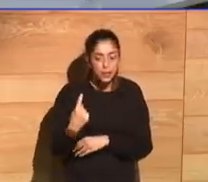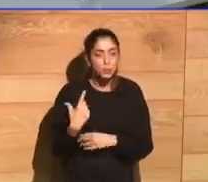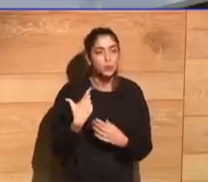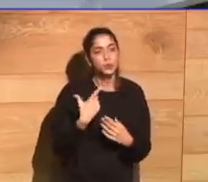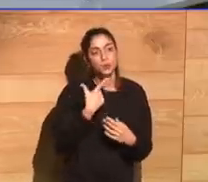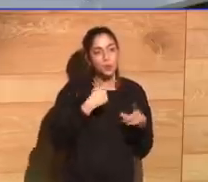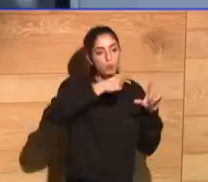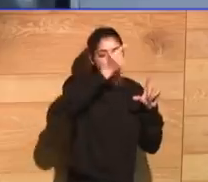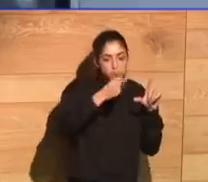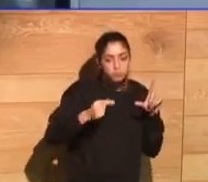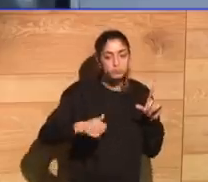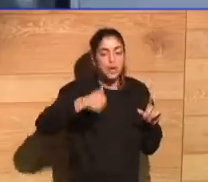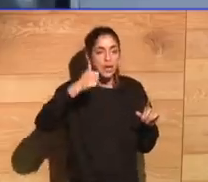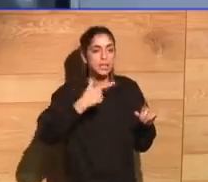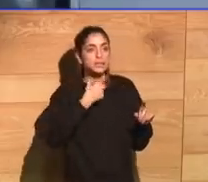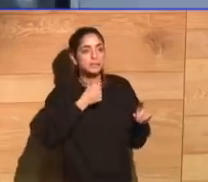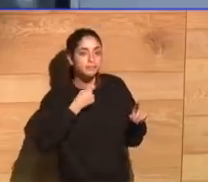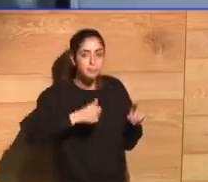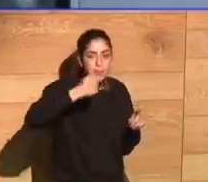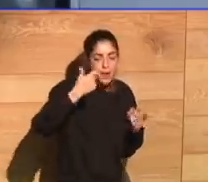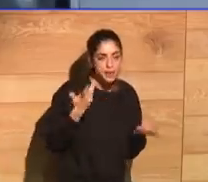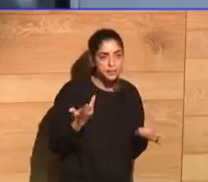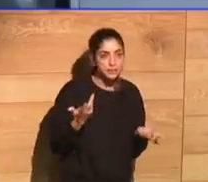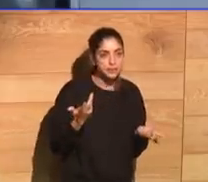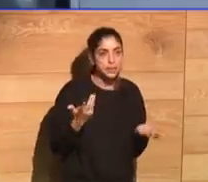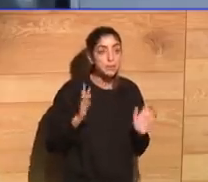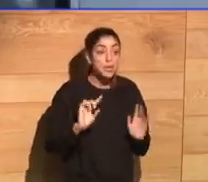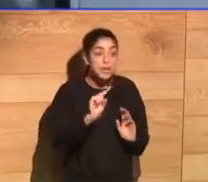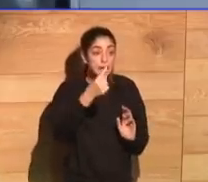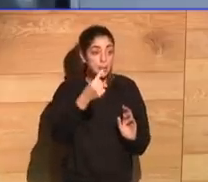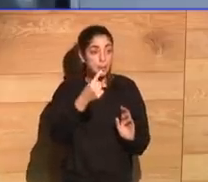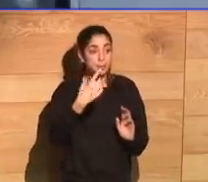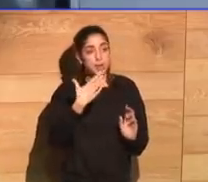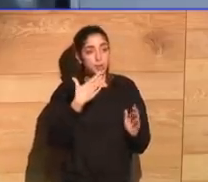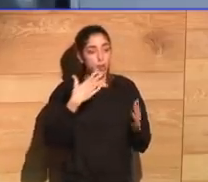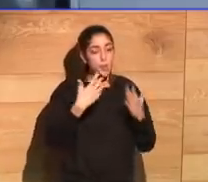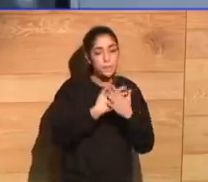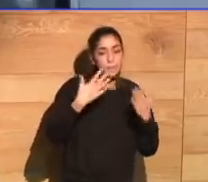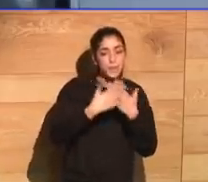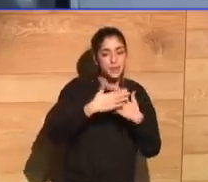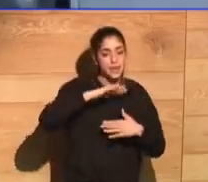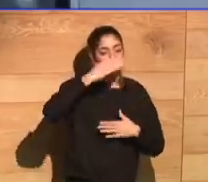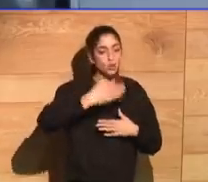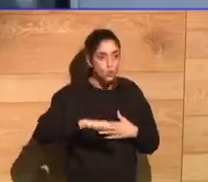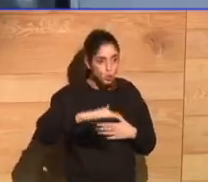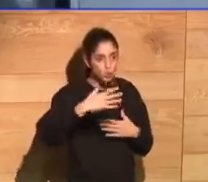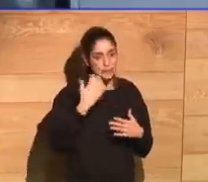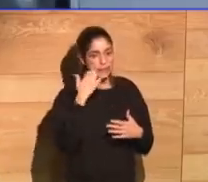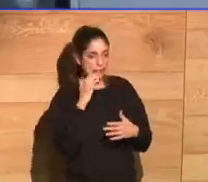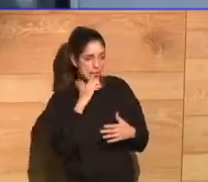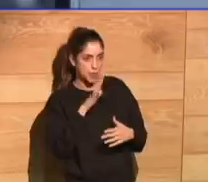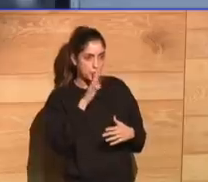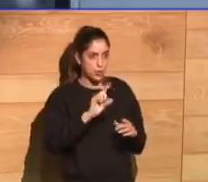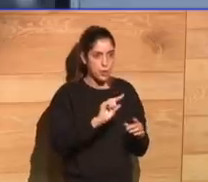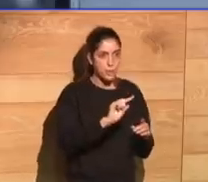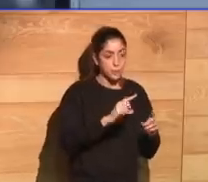la comedia. Y claro, ya en la primera... hay una mezcla tonal que es un poco extraña, ¿no? Porque toda la primera parte es con ese